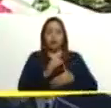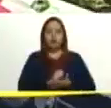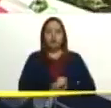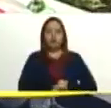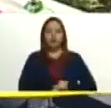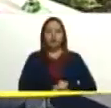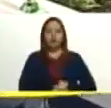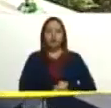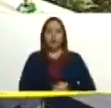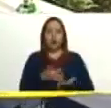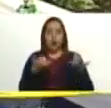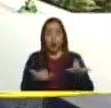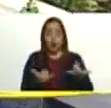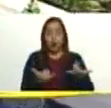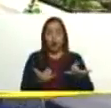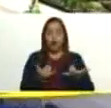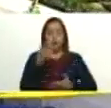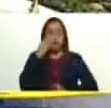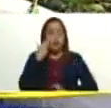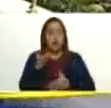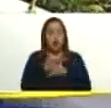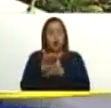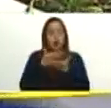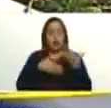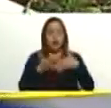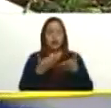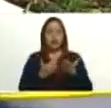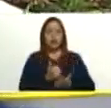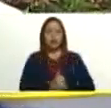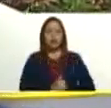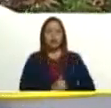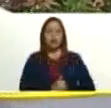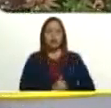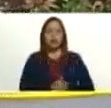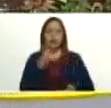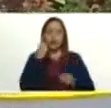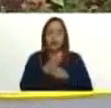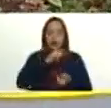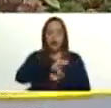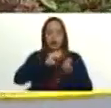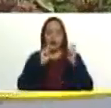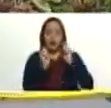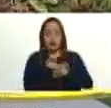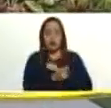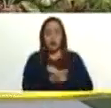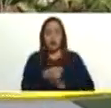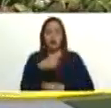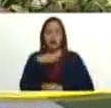Ahora, esas experiencias compartidas deben metamorfosearse,